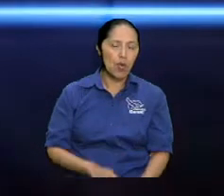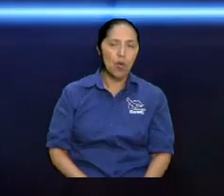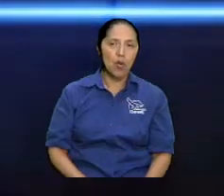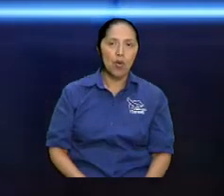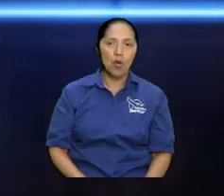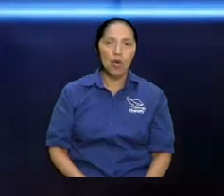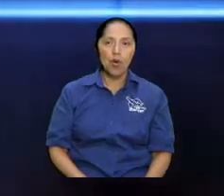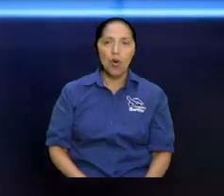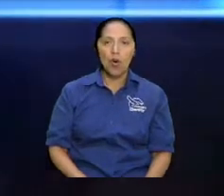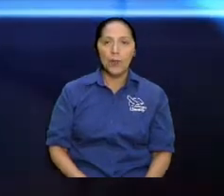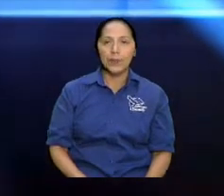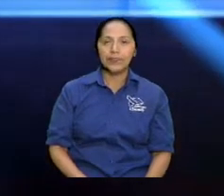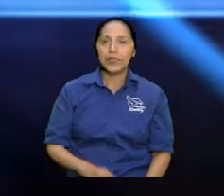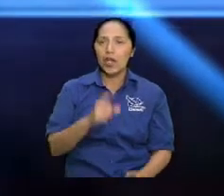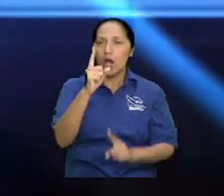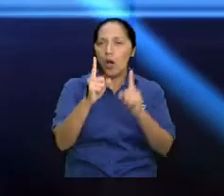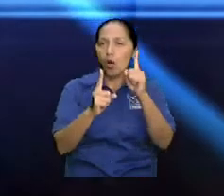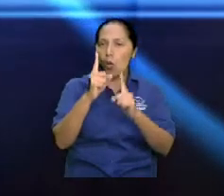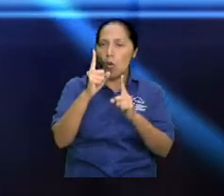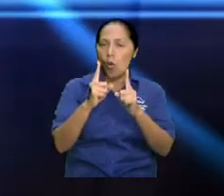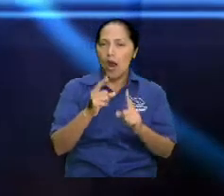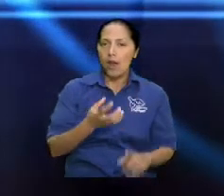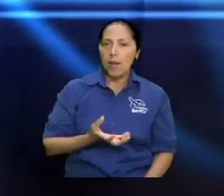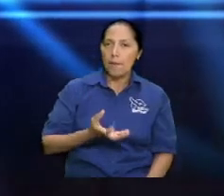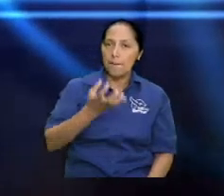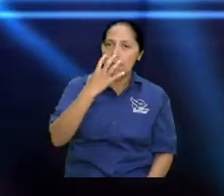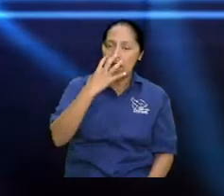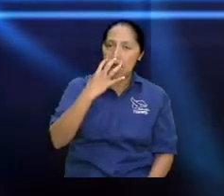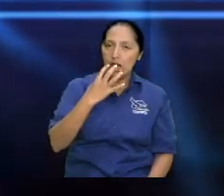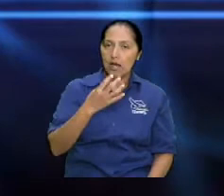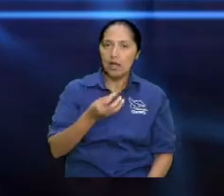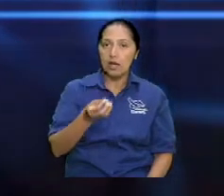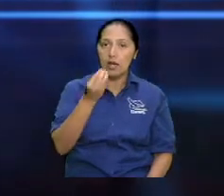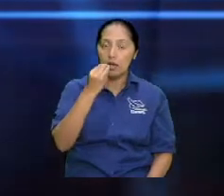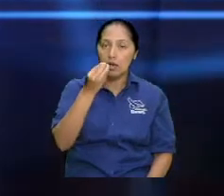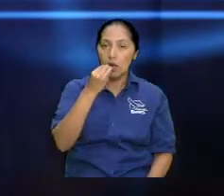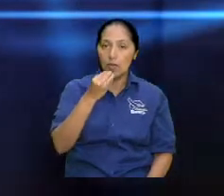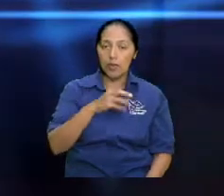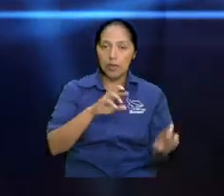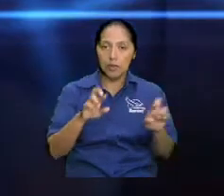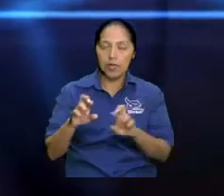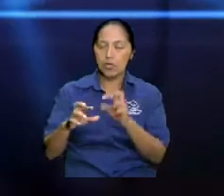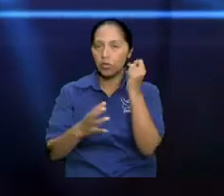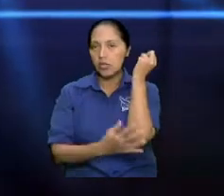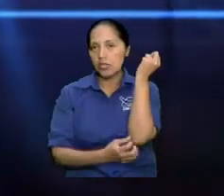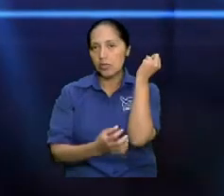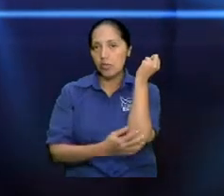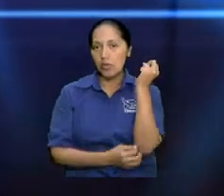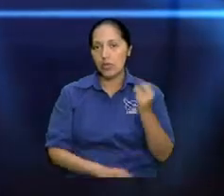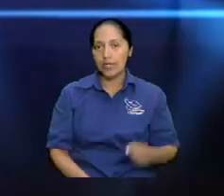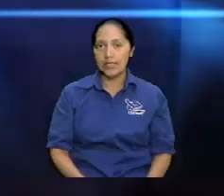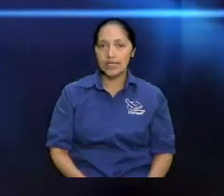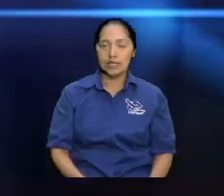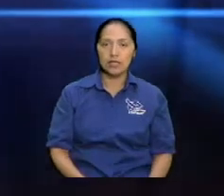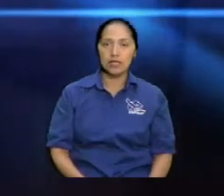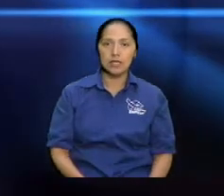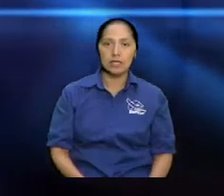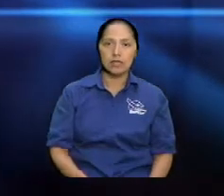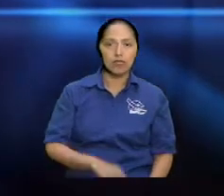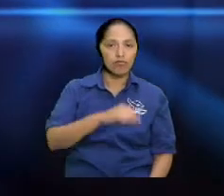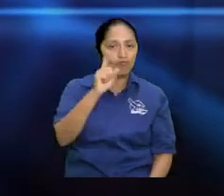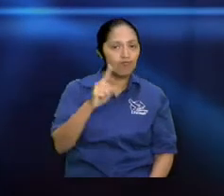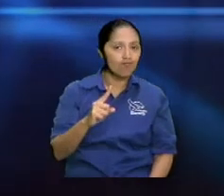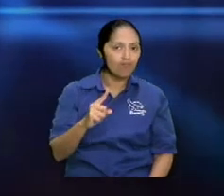En este tiempo contemporáneo, ¿cuál será? Es que me da pena hacer preguntas, hombre. ¿Cuál será